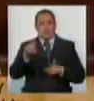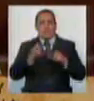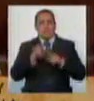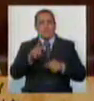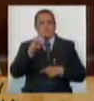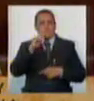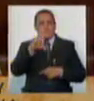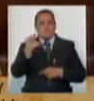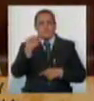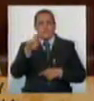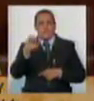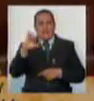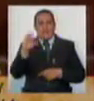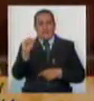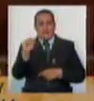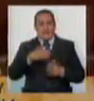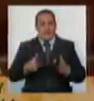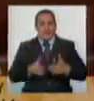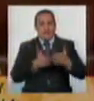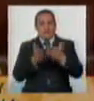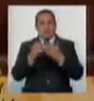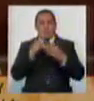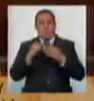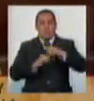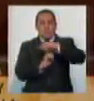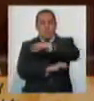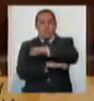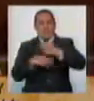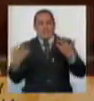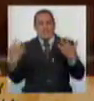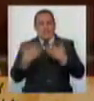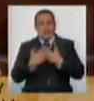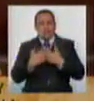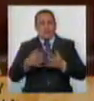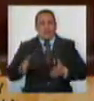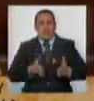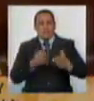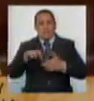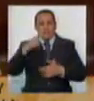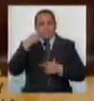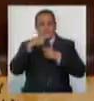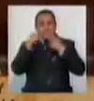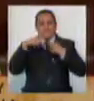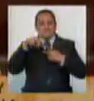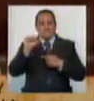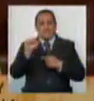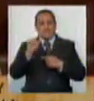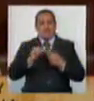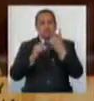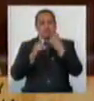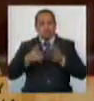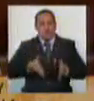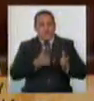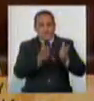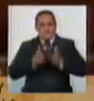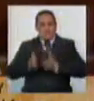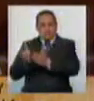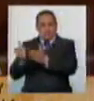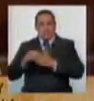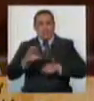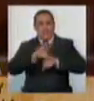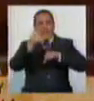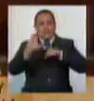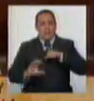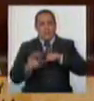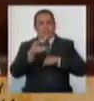Villarrica. La carretera San Ignacio, Puente Integración. La carretera Pisana Tocache, 2 tramos de la carretera